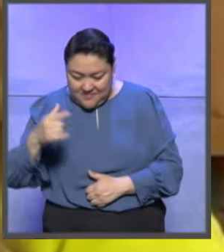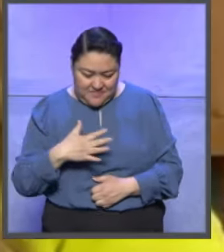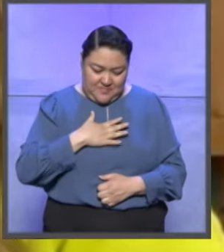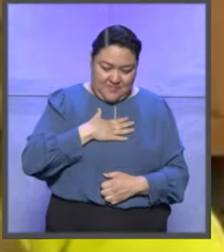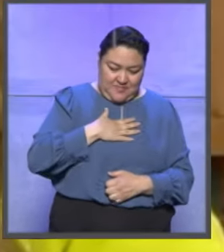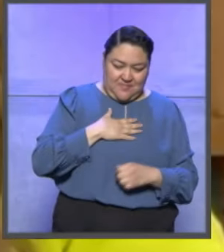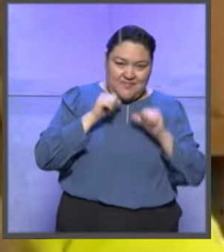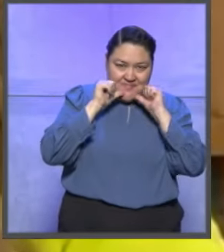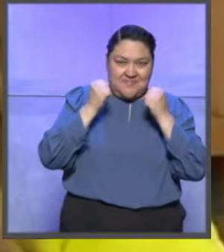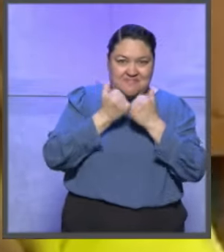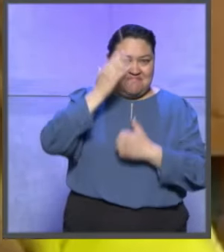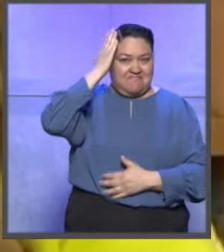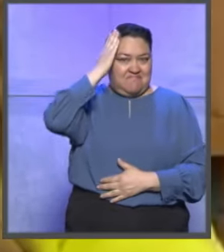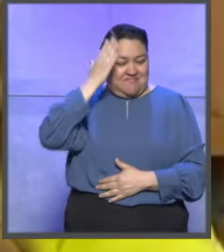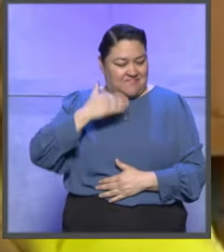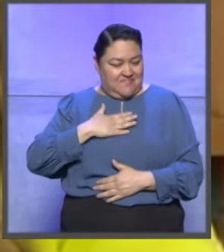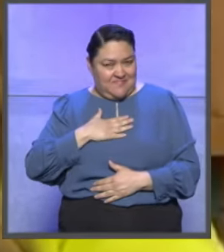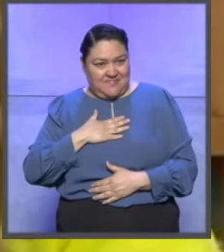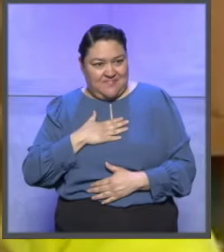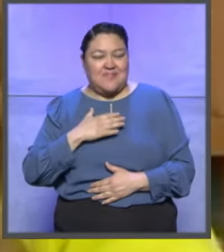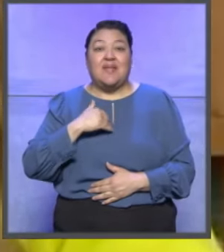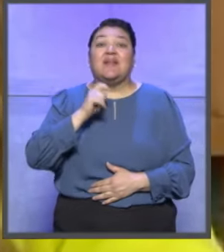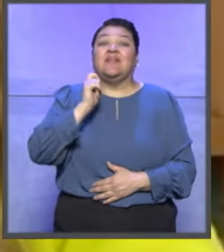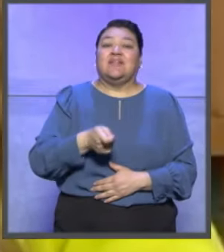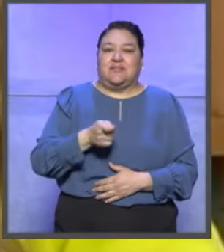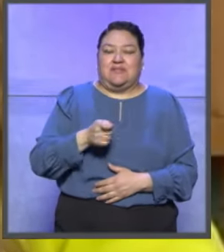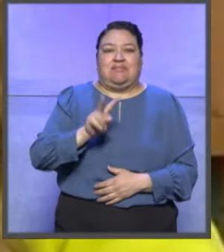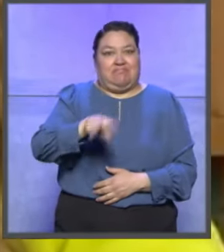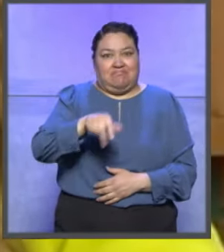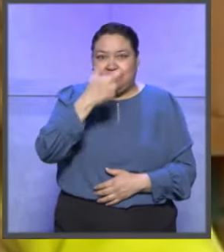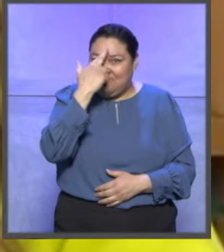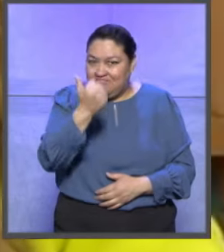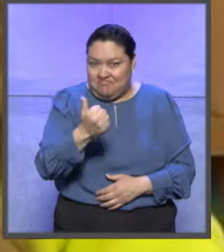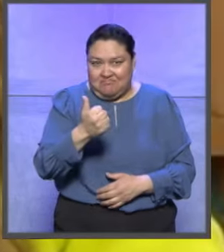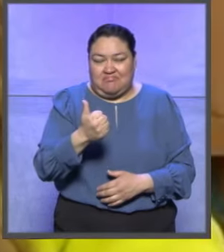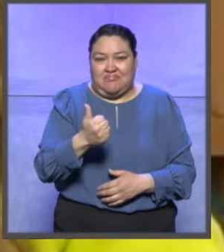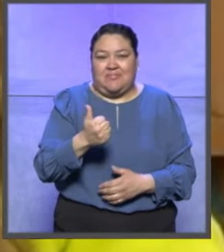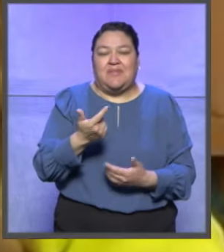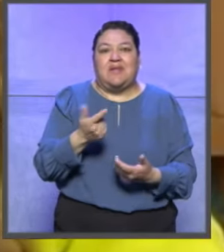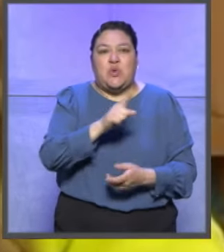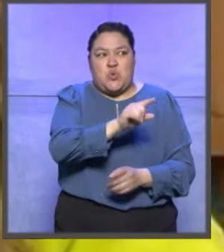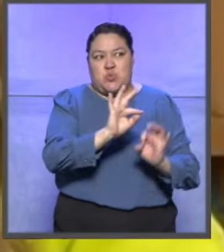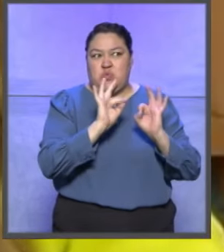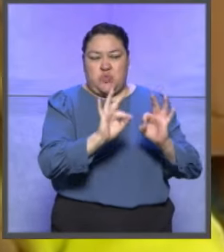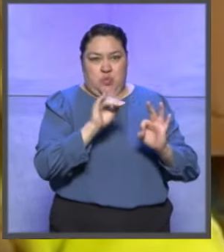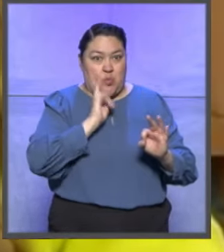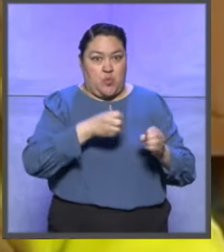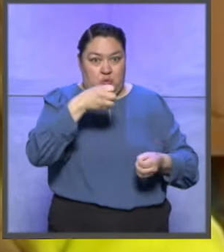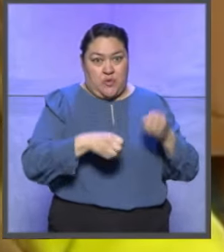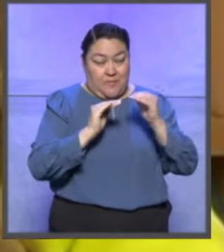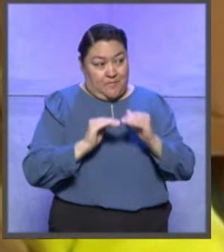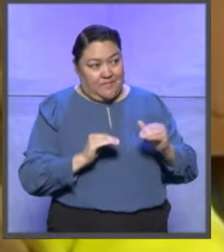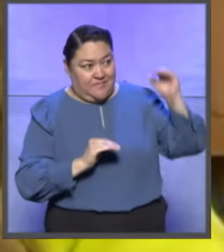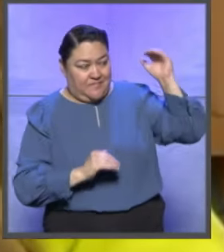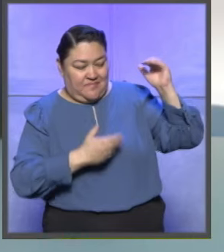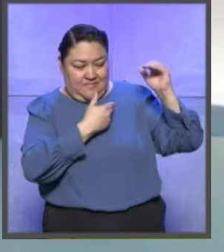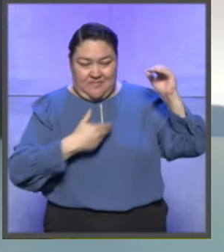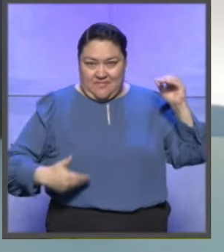y sobre todo en este evento tan importante que, como bien dices, tuvo el acierto la